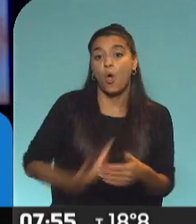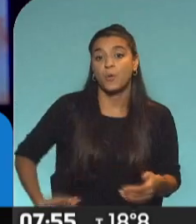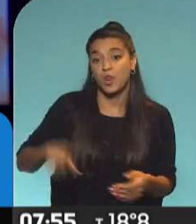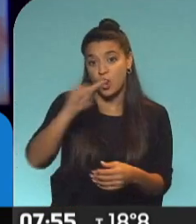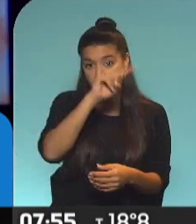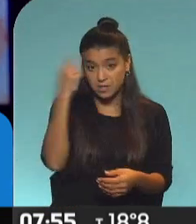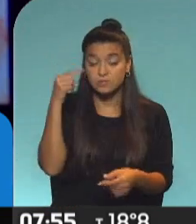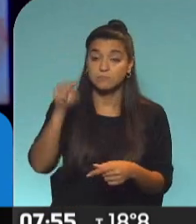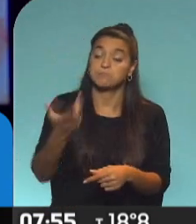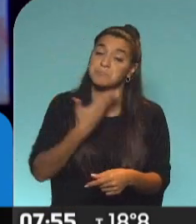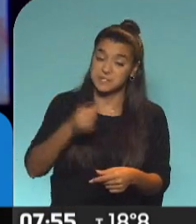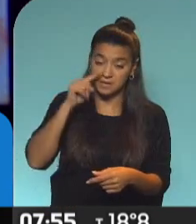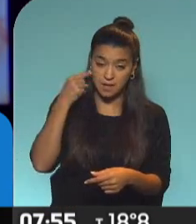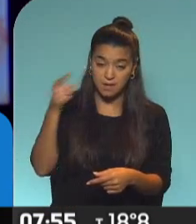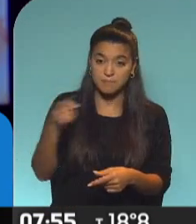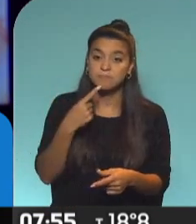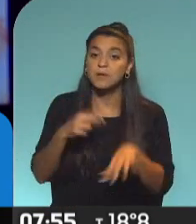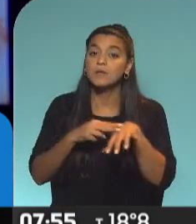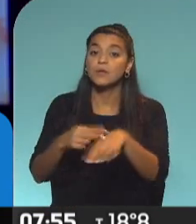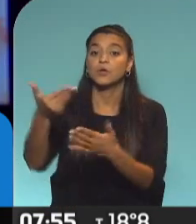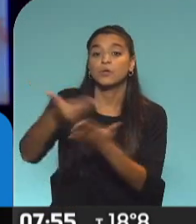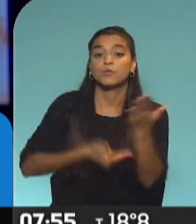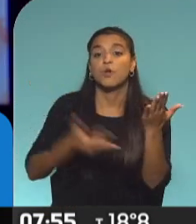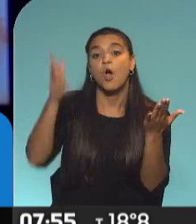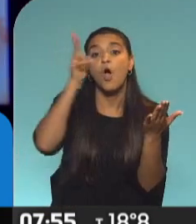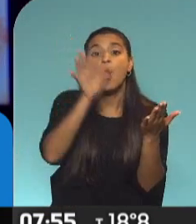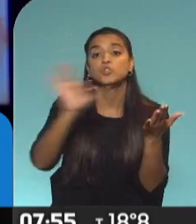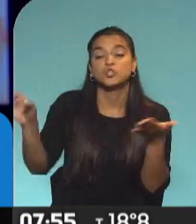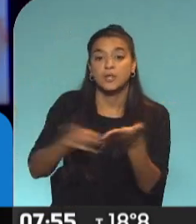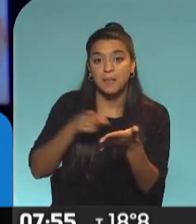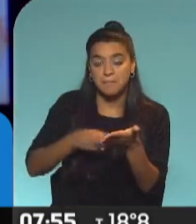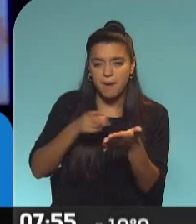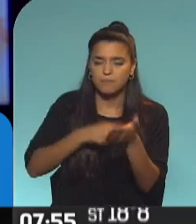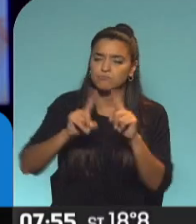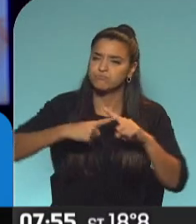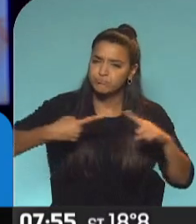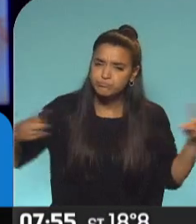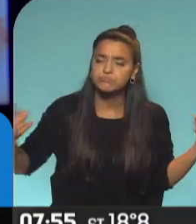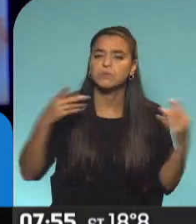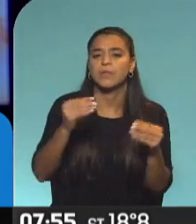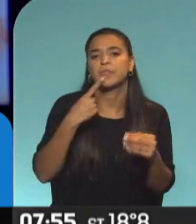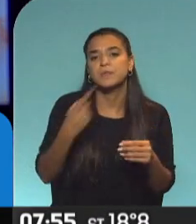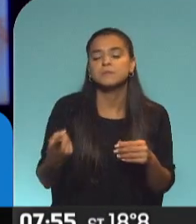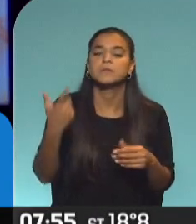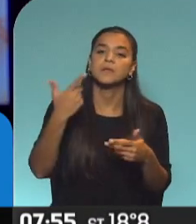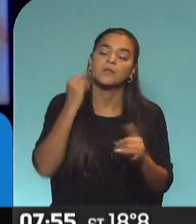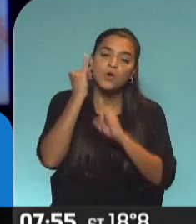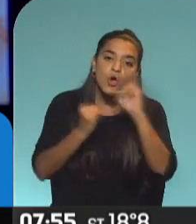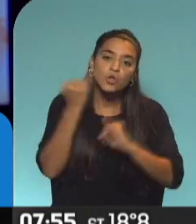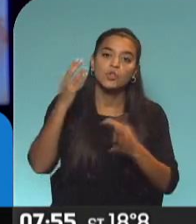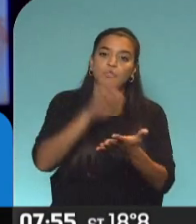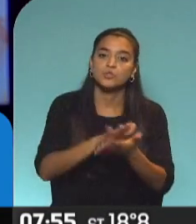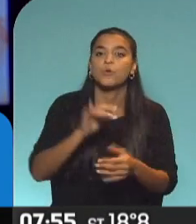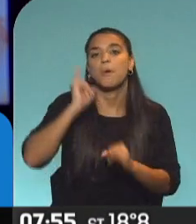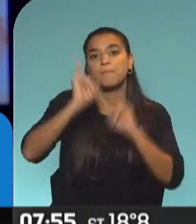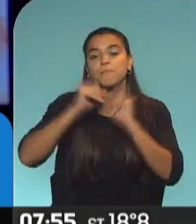concretamente al presidente de la nación en un documento de 800 páginas muy extenso haciendo referencia precisamente a la designación